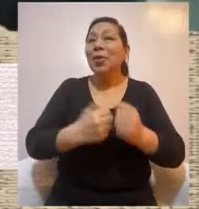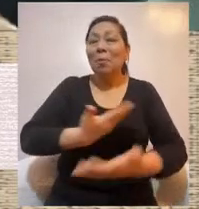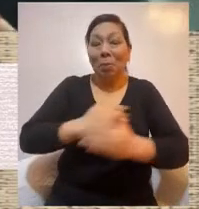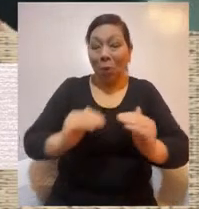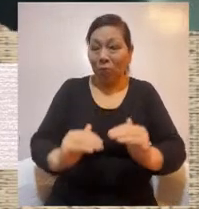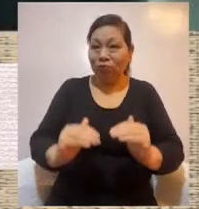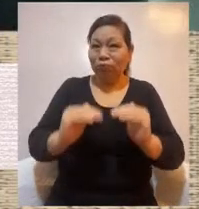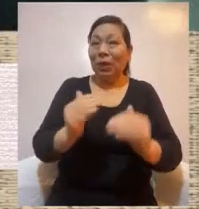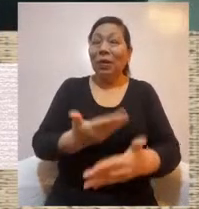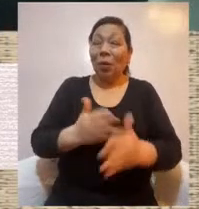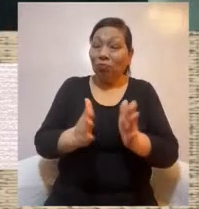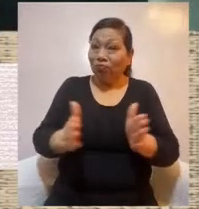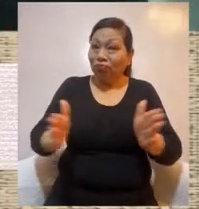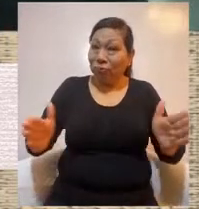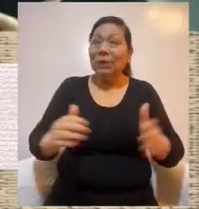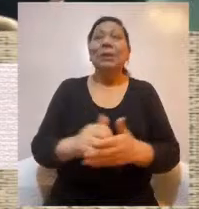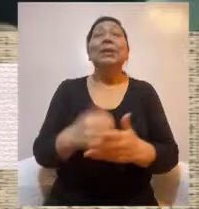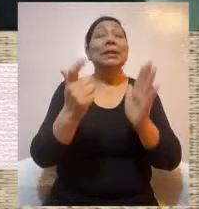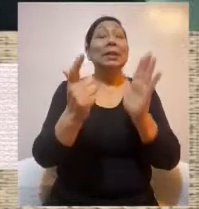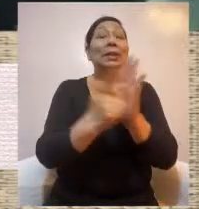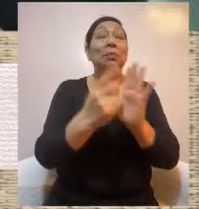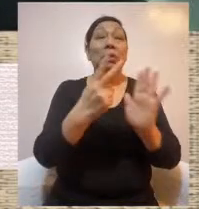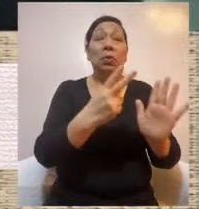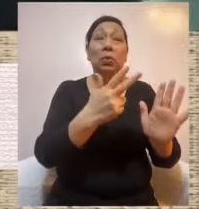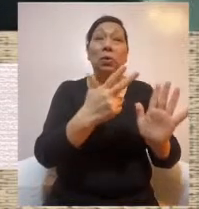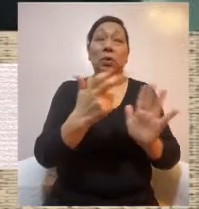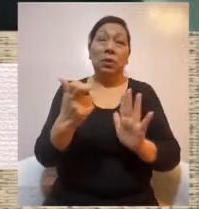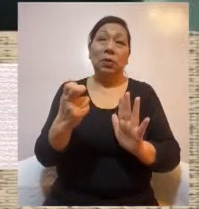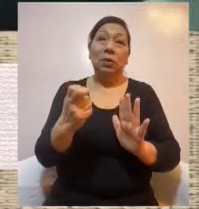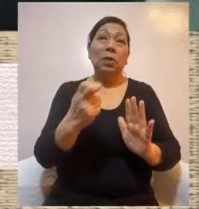edad. Ahora, a través de la ley